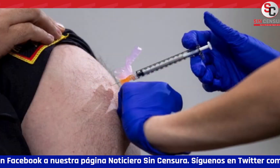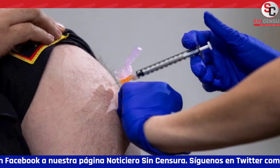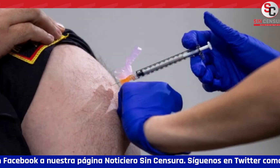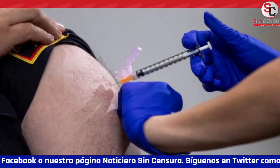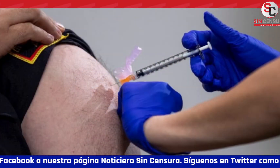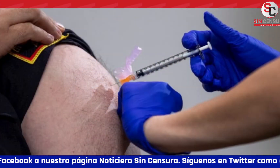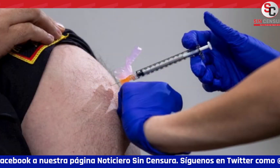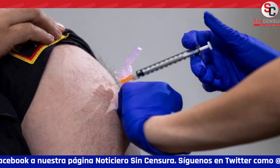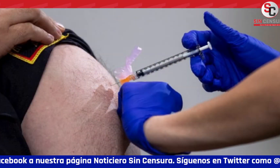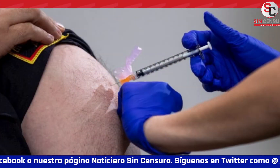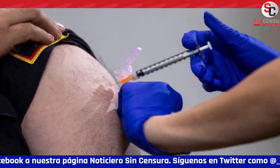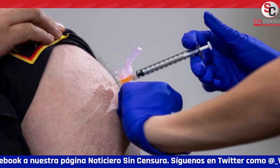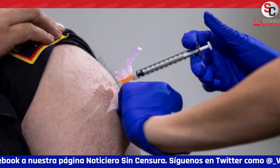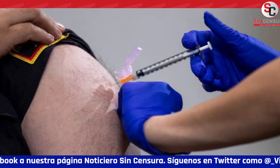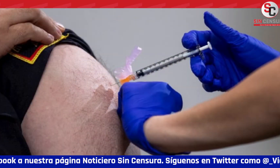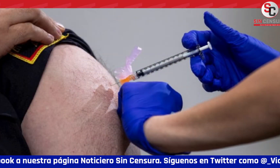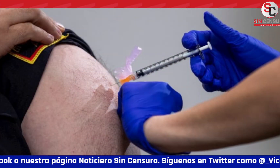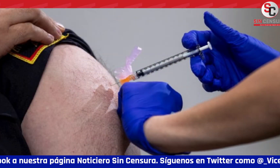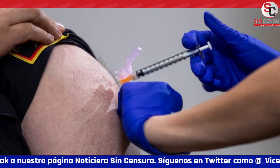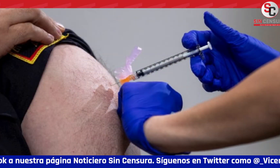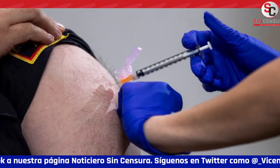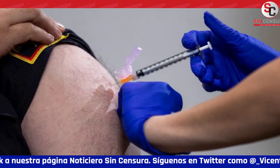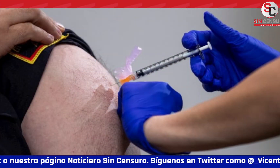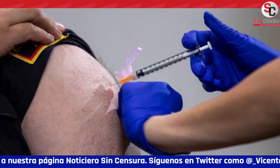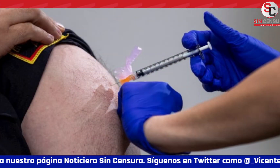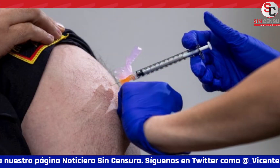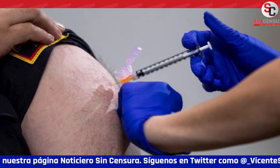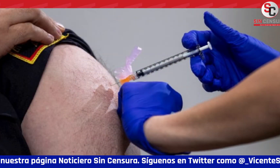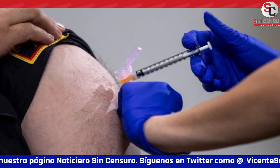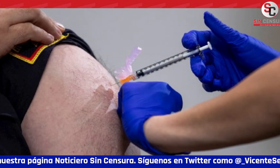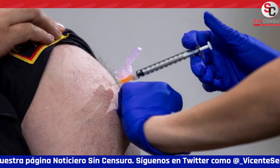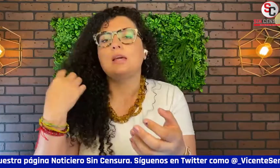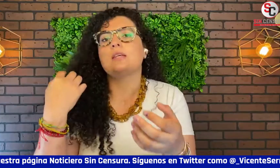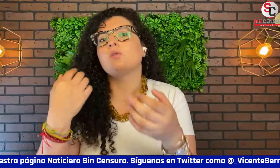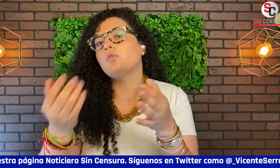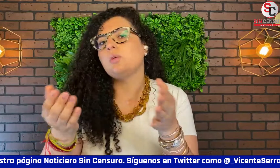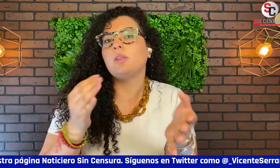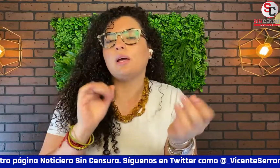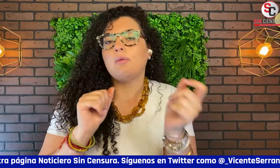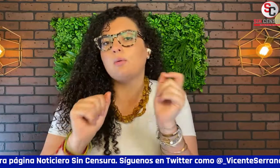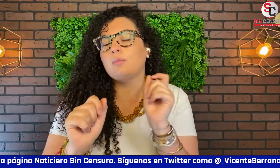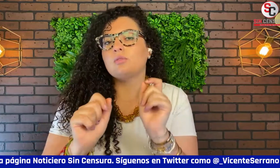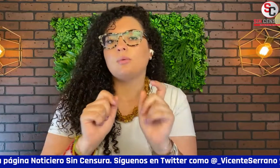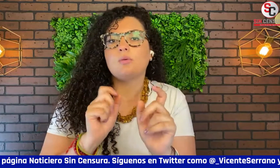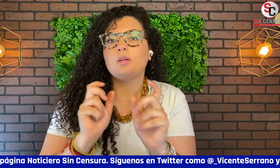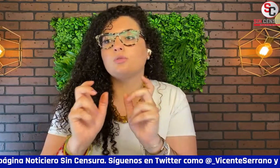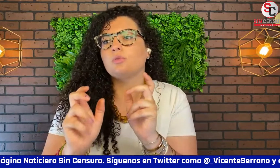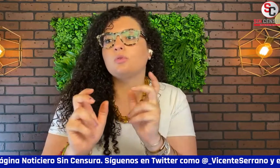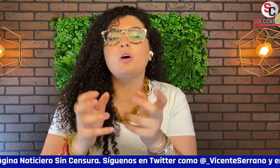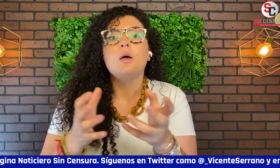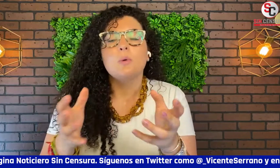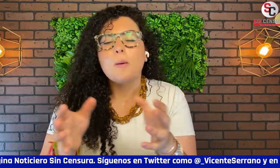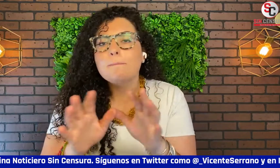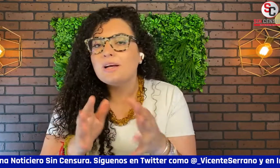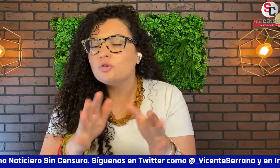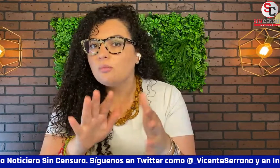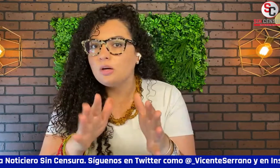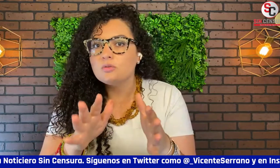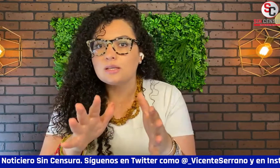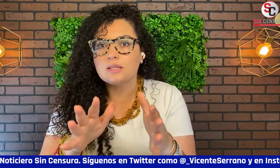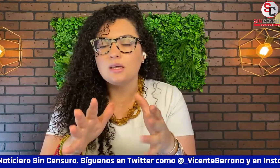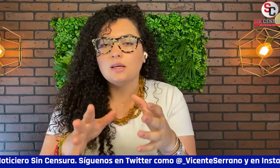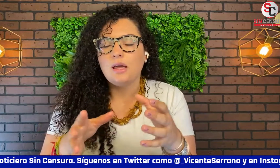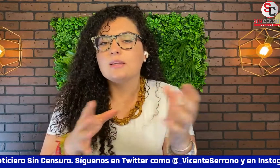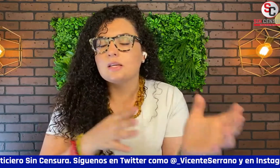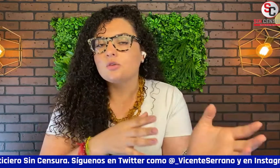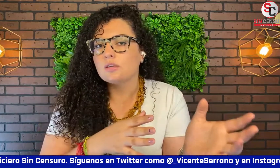incluso el ejemplo de que es como si fuera una encuesta de las revistas de adolescentes de según tu tipo de cabello vamos a ver cuál es tu futuro. Bueno, más o